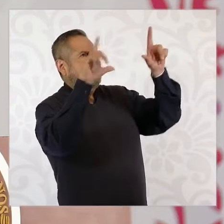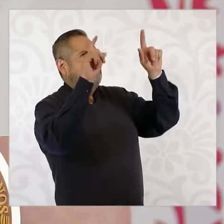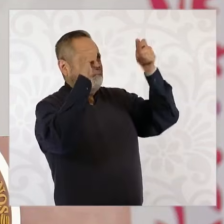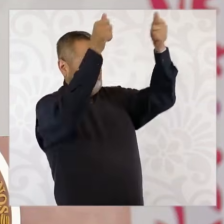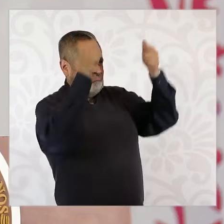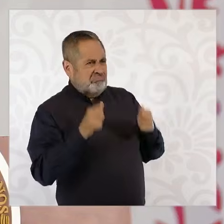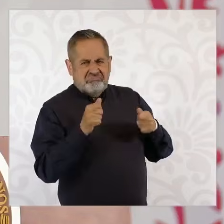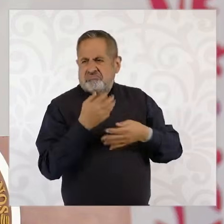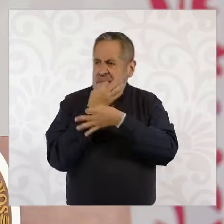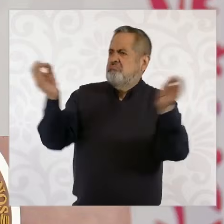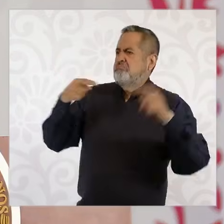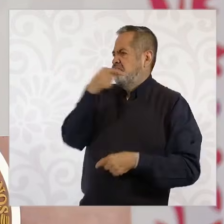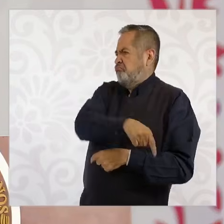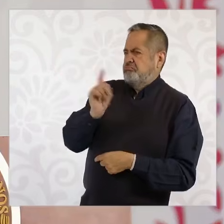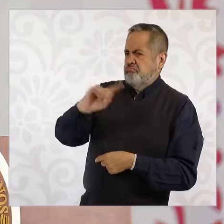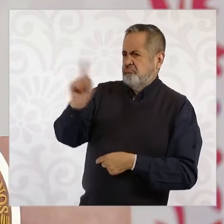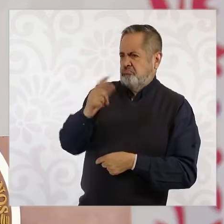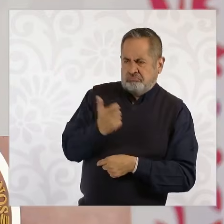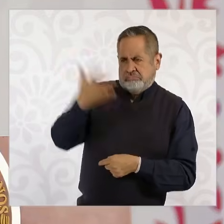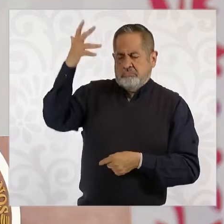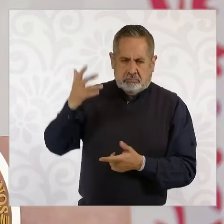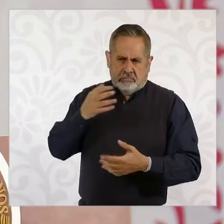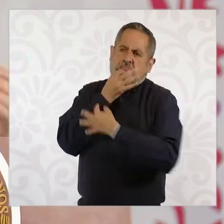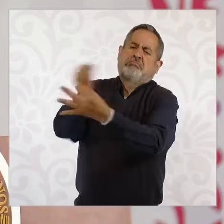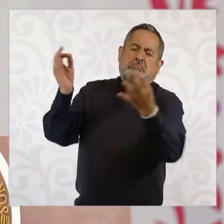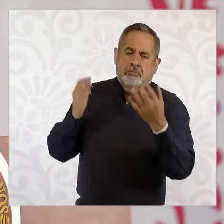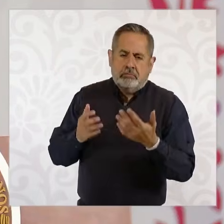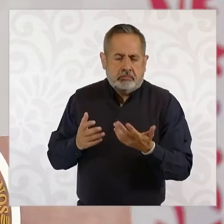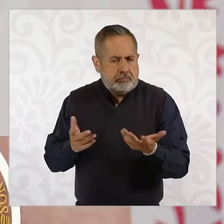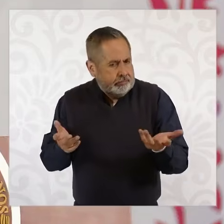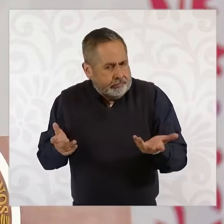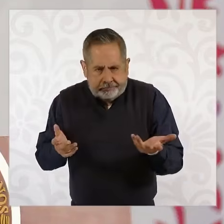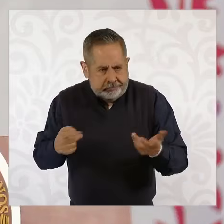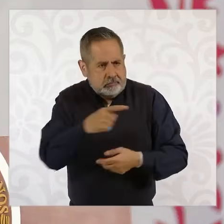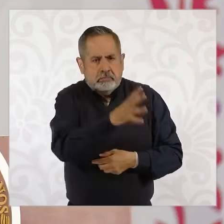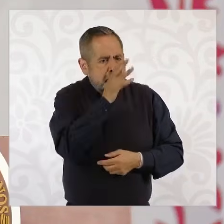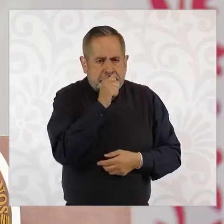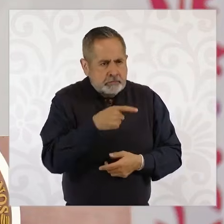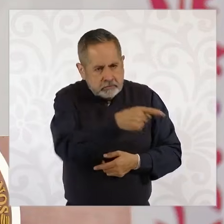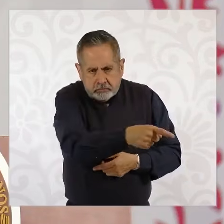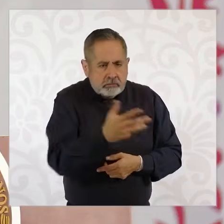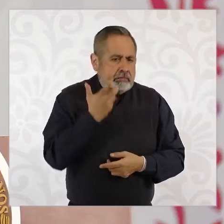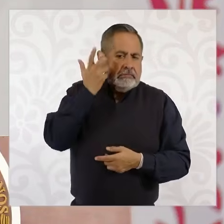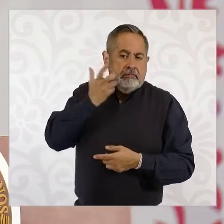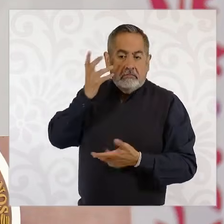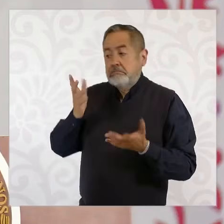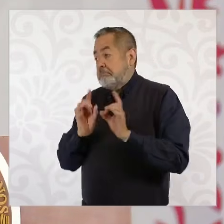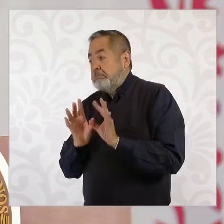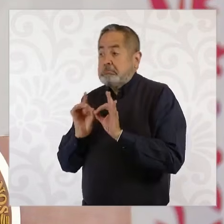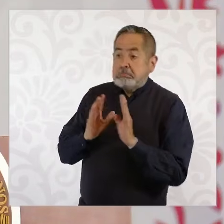hacer, porque no puede ser que aprovechen esta circunstancia algunos para